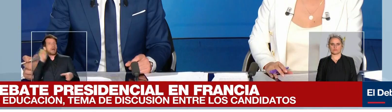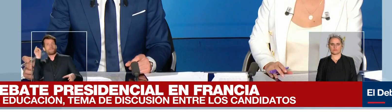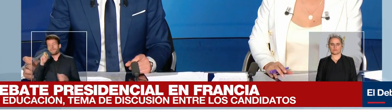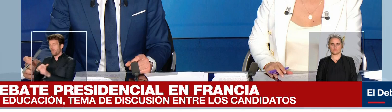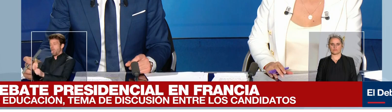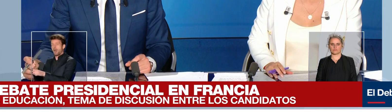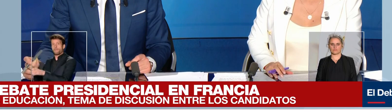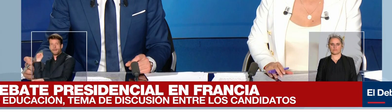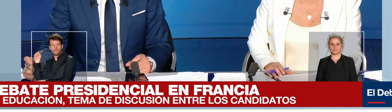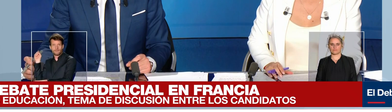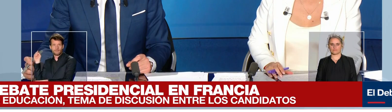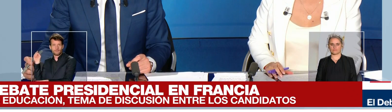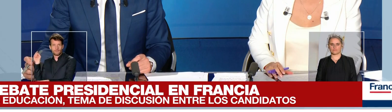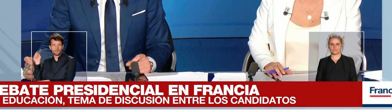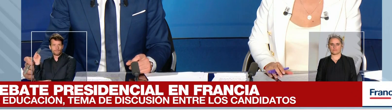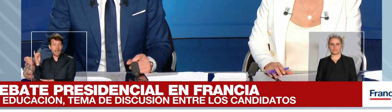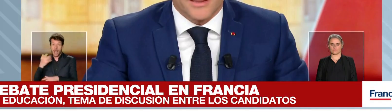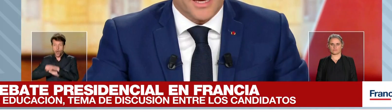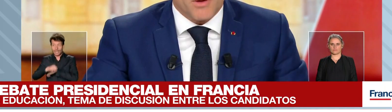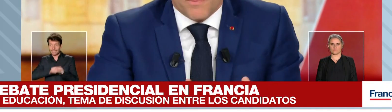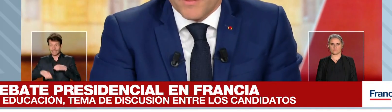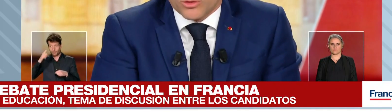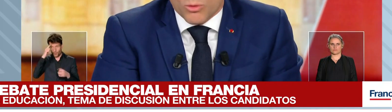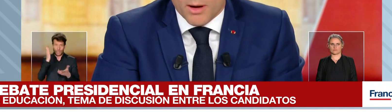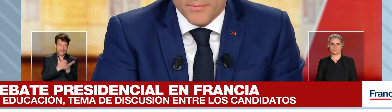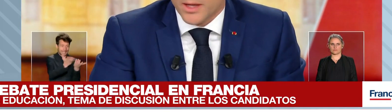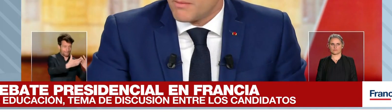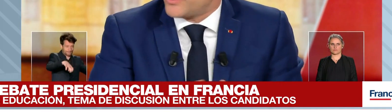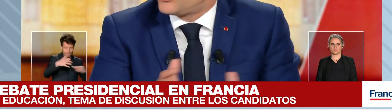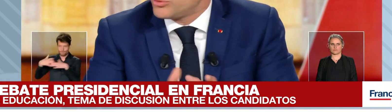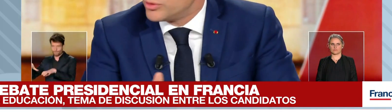que mejoren, y también mejorar la orientación a partir de